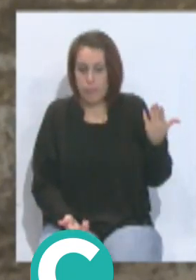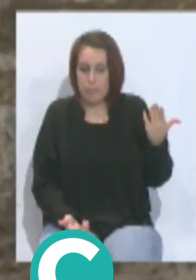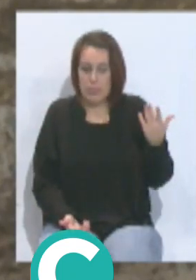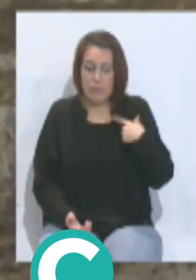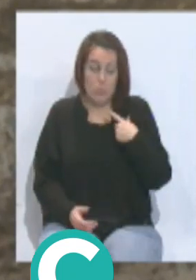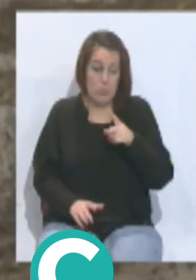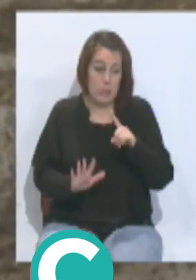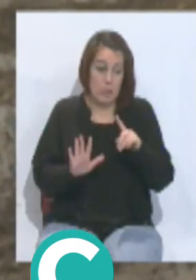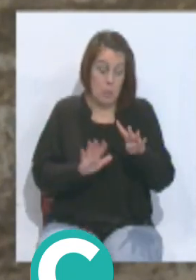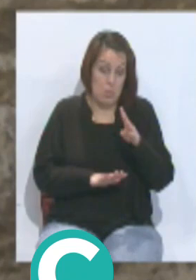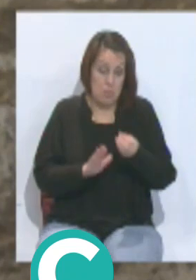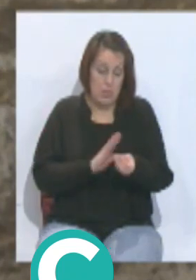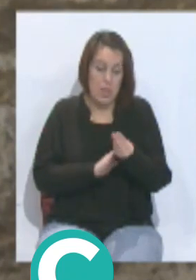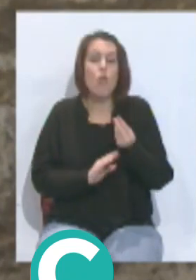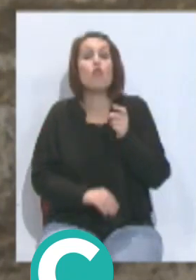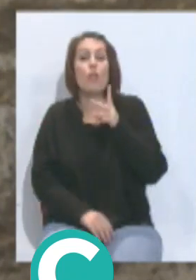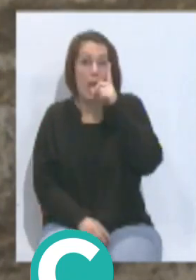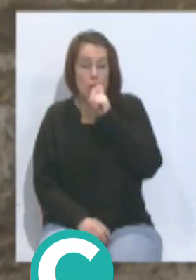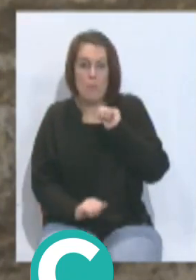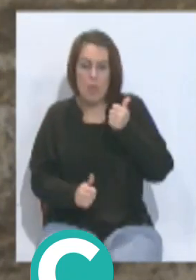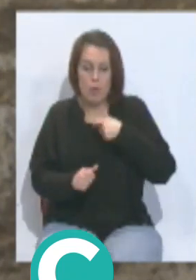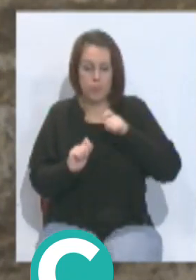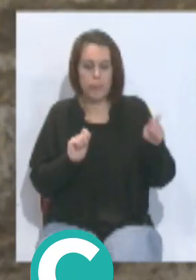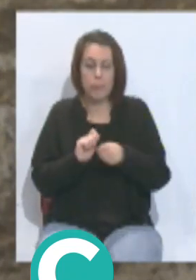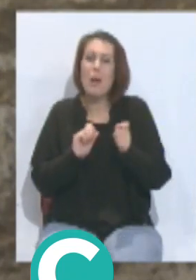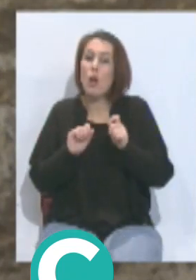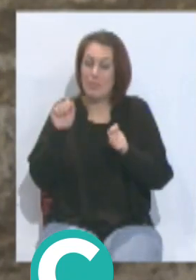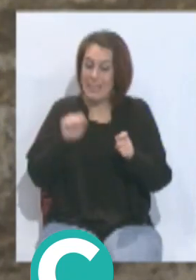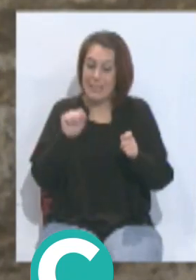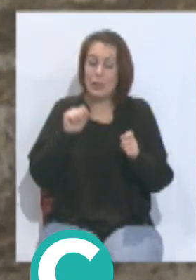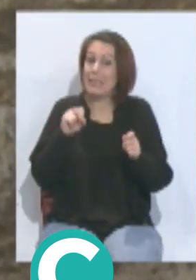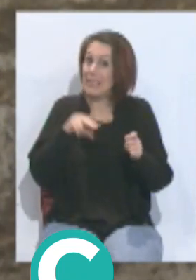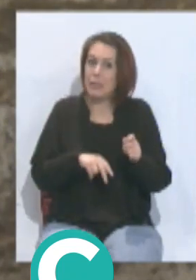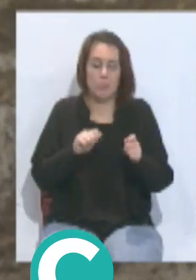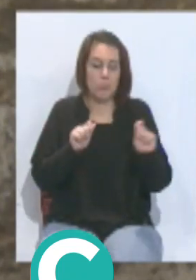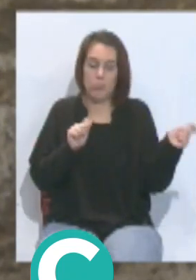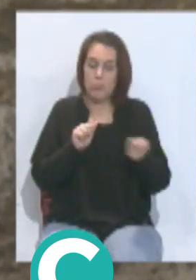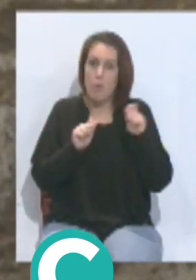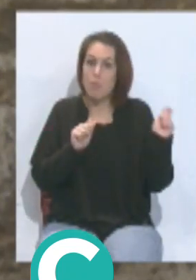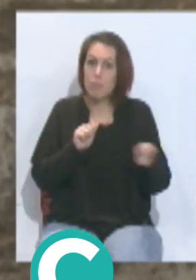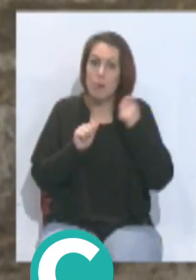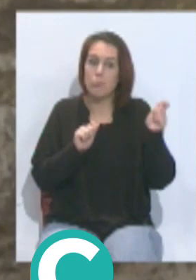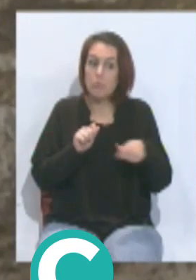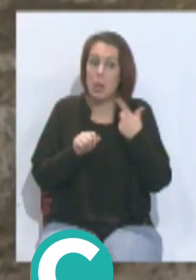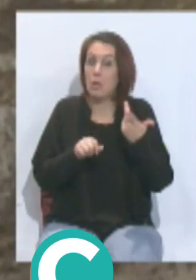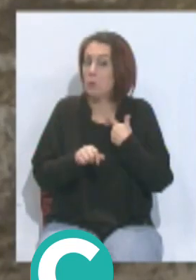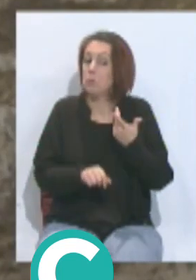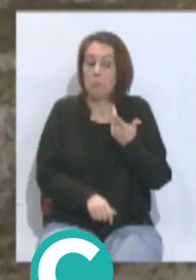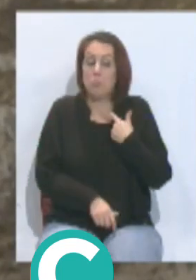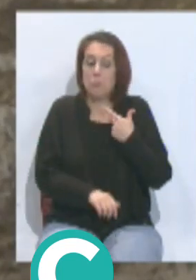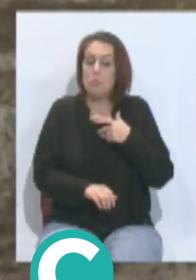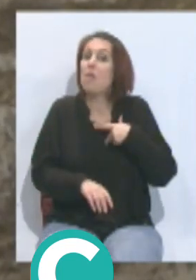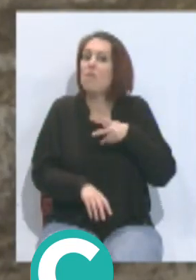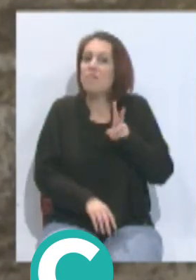en el 64, pues con 12 años, empiezo a tocar bombo, pero sin el platillo. Y ellos se apañan así, no